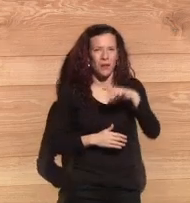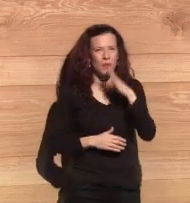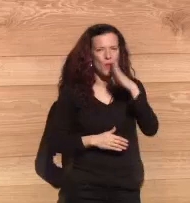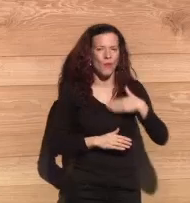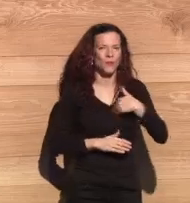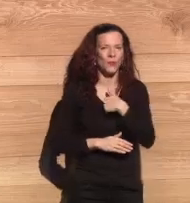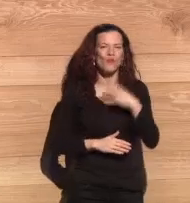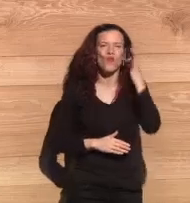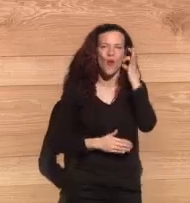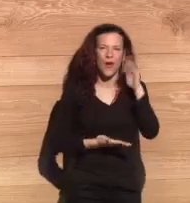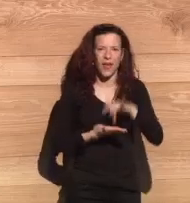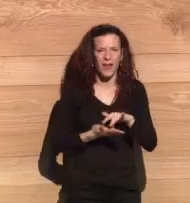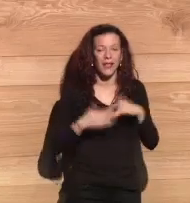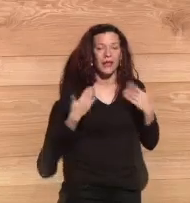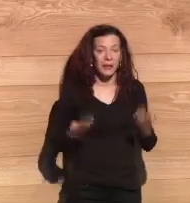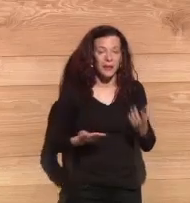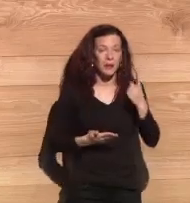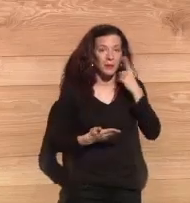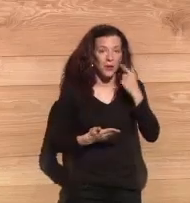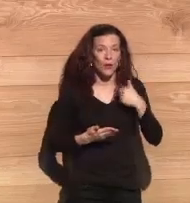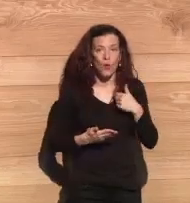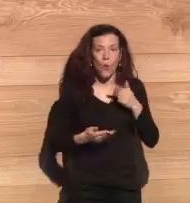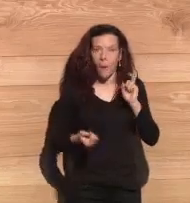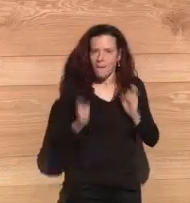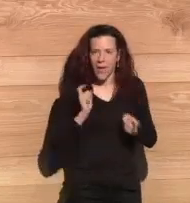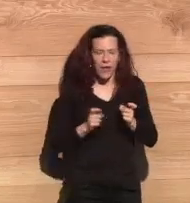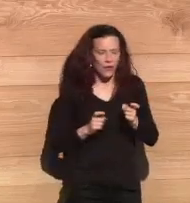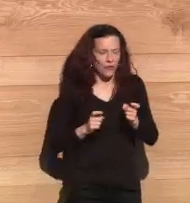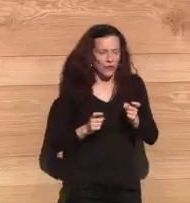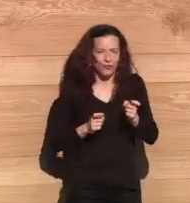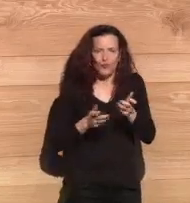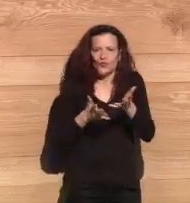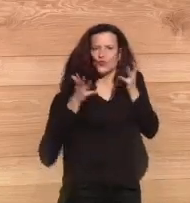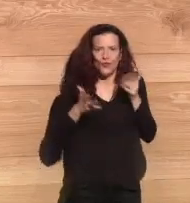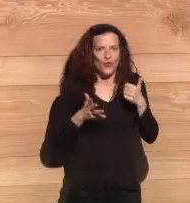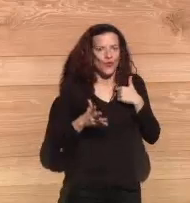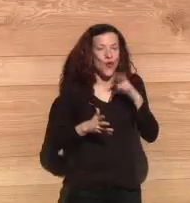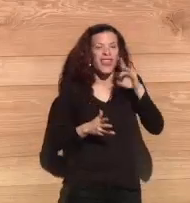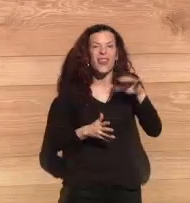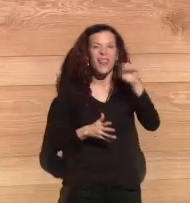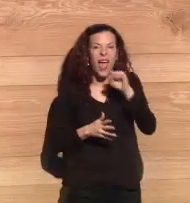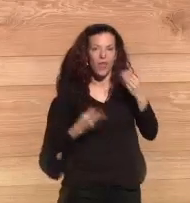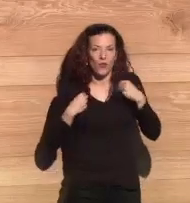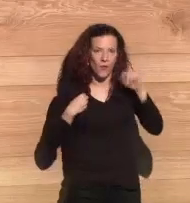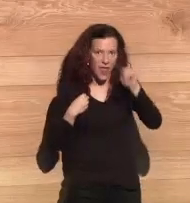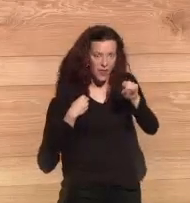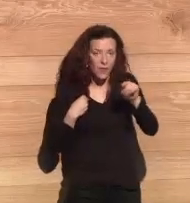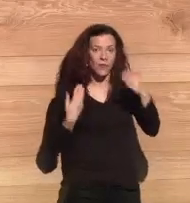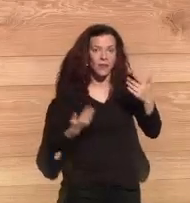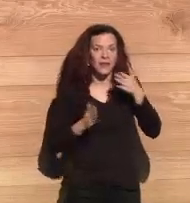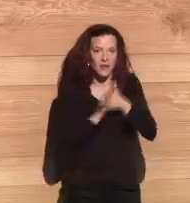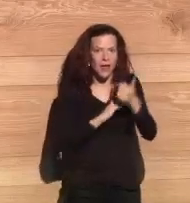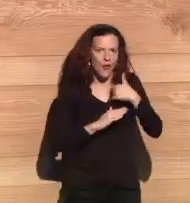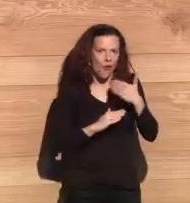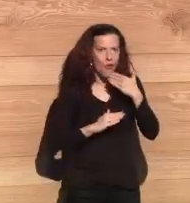Porque también, miren, yo amo a México. México fue muy generoso conmigo y viví 15 años. Casi me considero